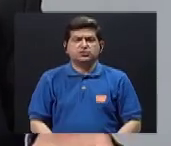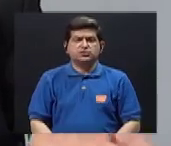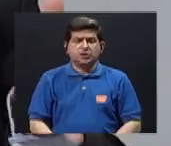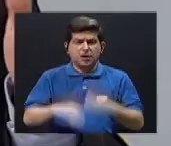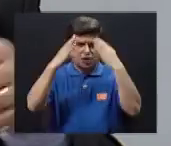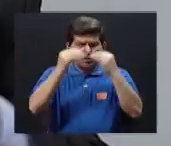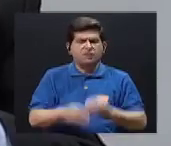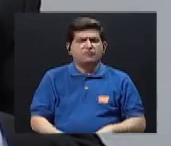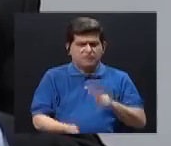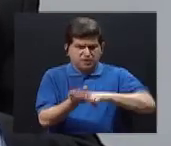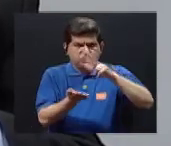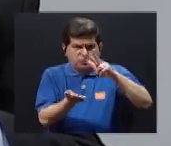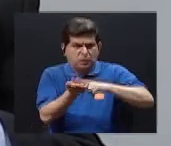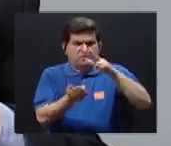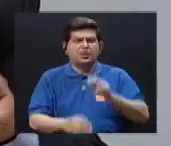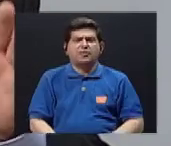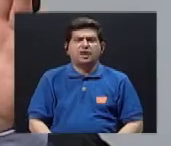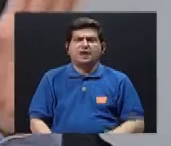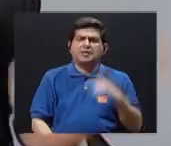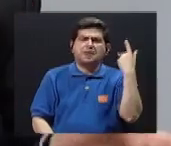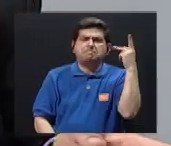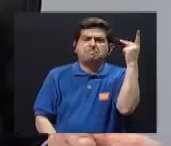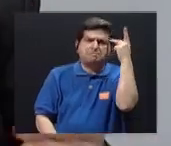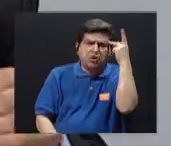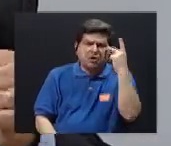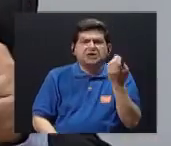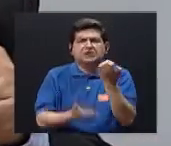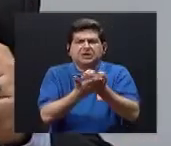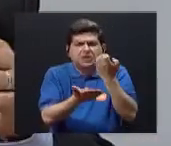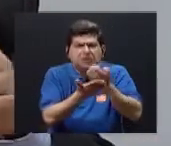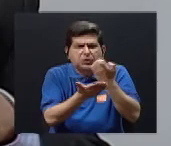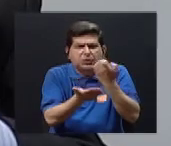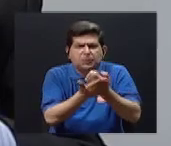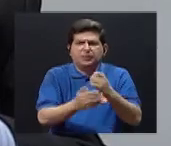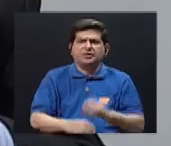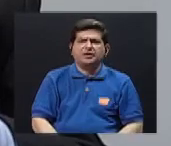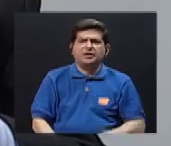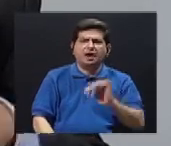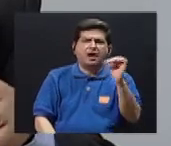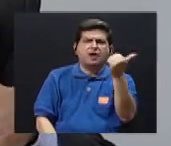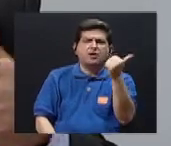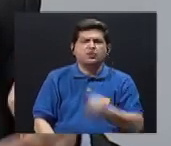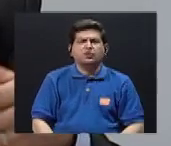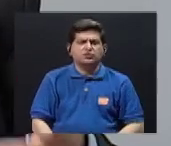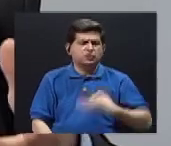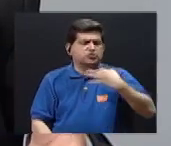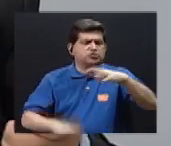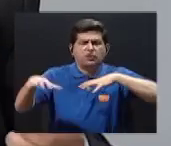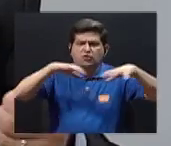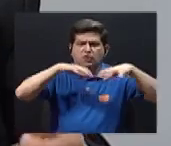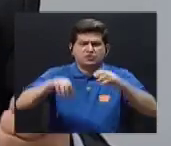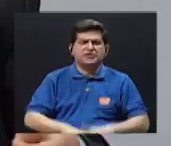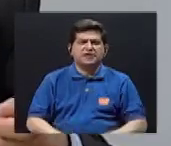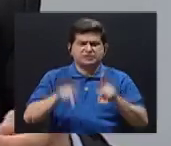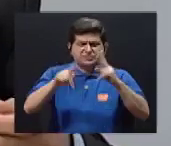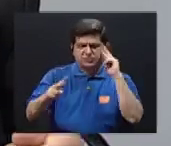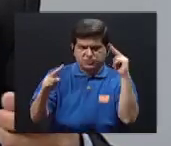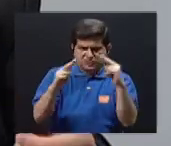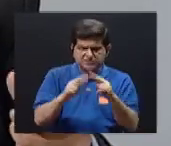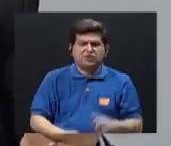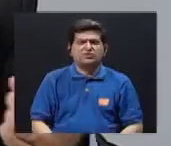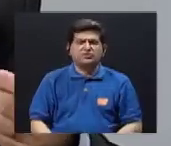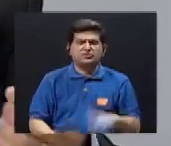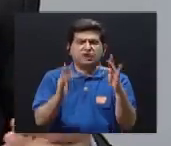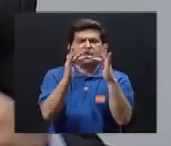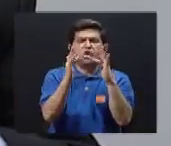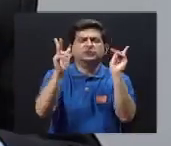fuentes autorizadas, en este caso desde la política, la economía, y otros en el diario vivir, que conocen muy bien el día arte. A